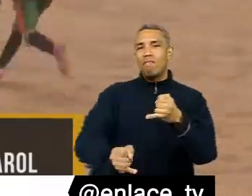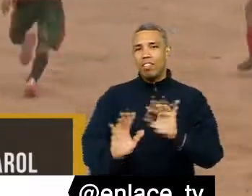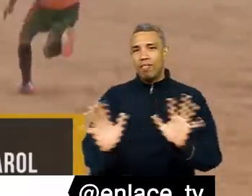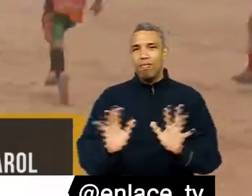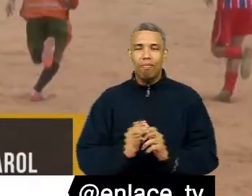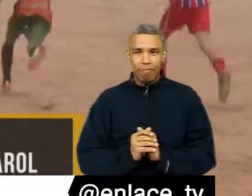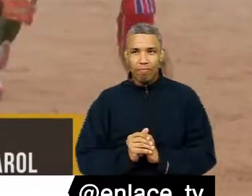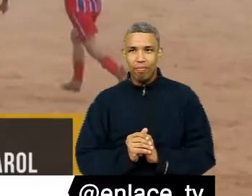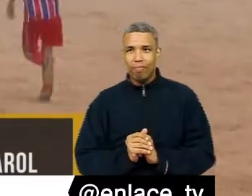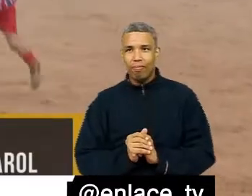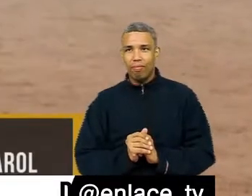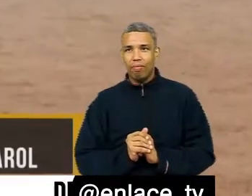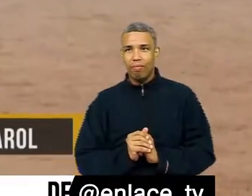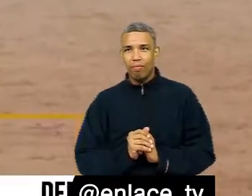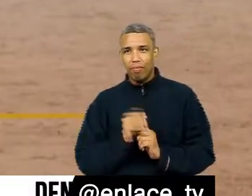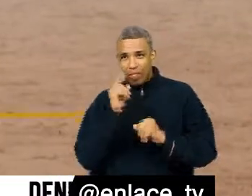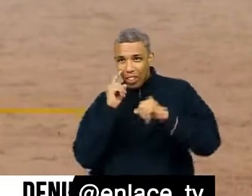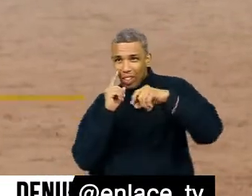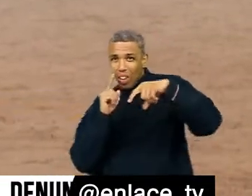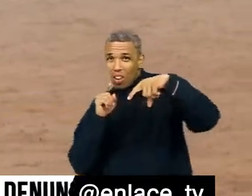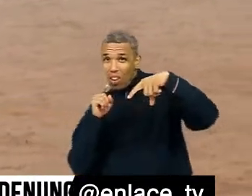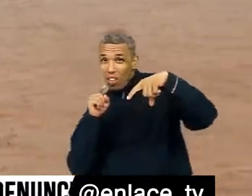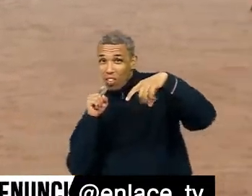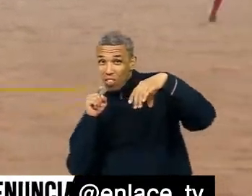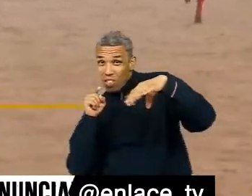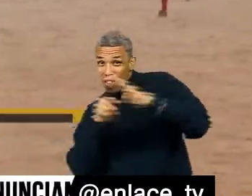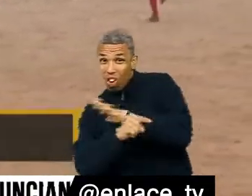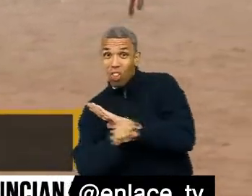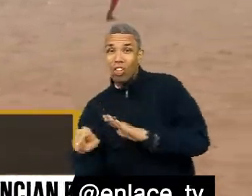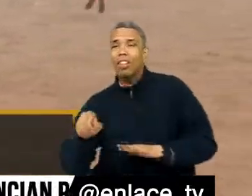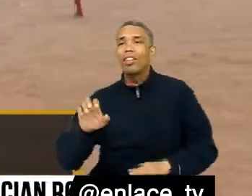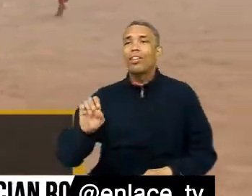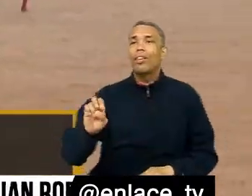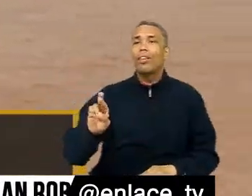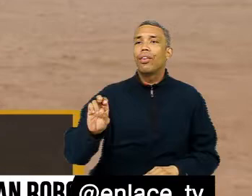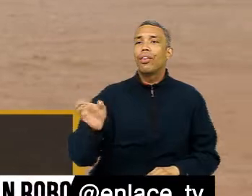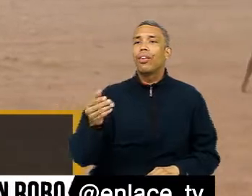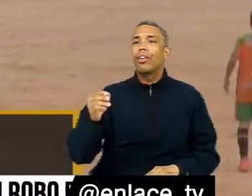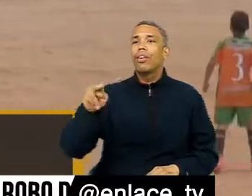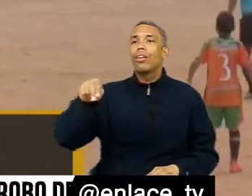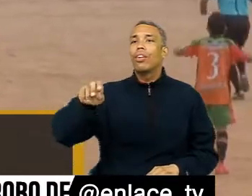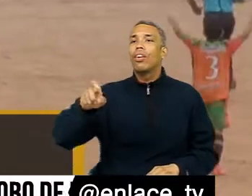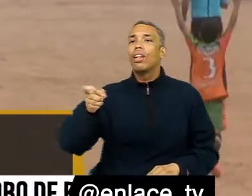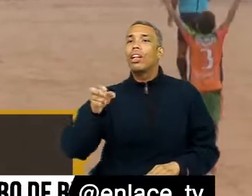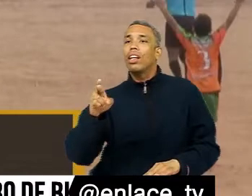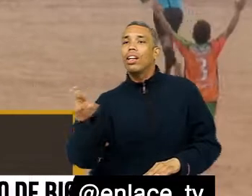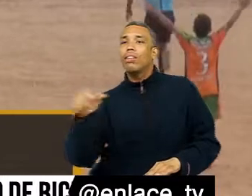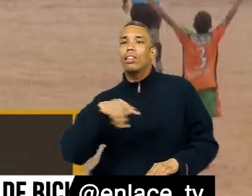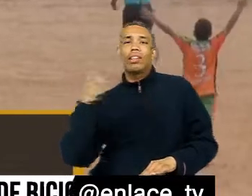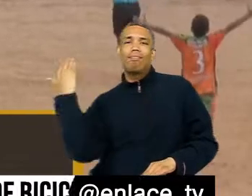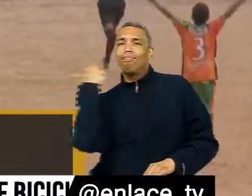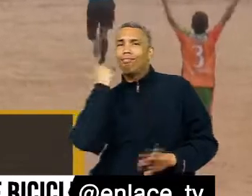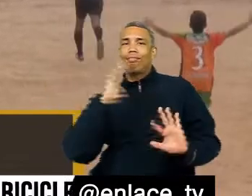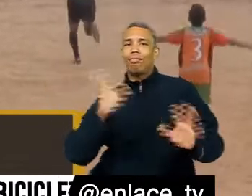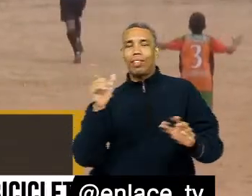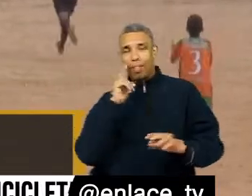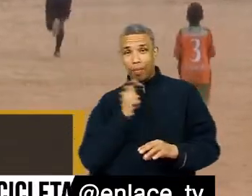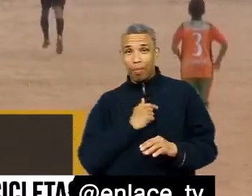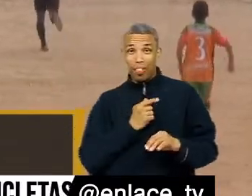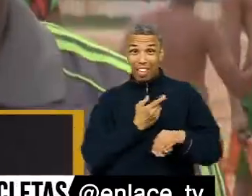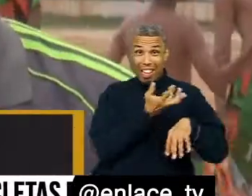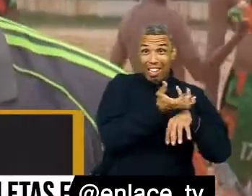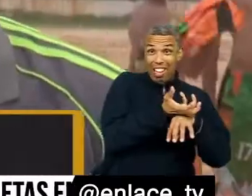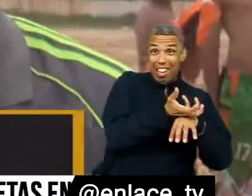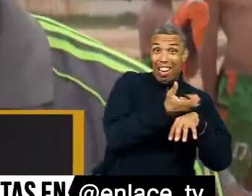Este error le costó al Club Oro Negro su clasificación a la gran final del torneo. Luego de la anotación del Club Galán, aseguró su paso a la última fase.